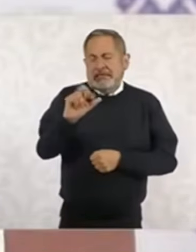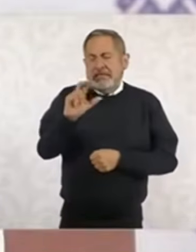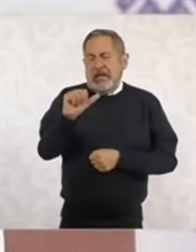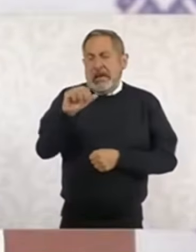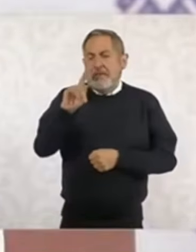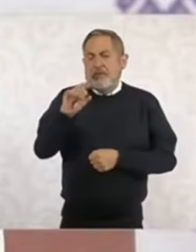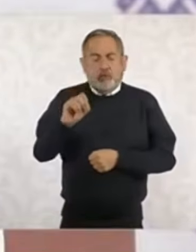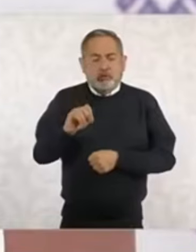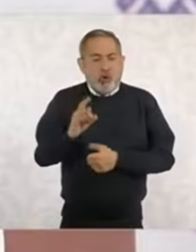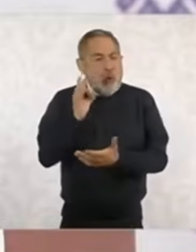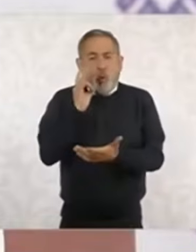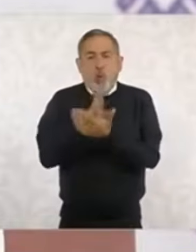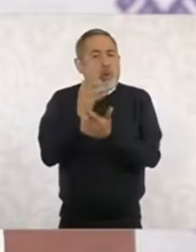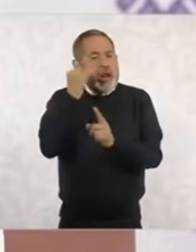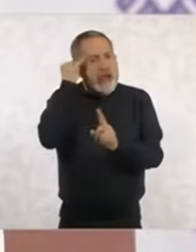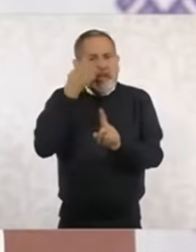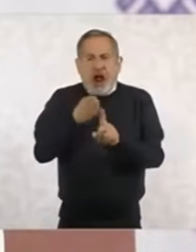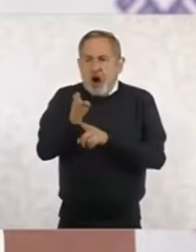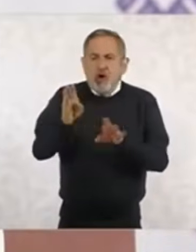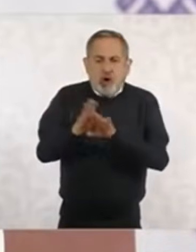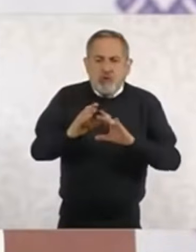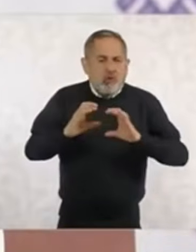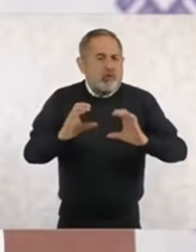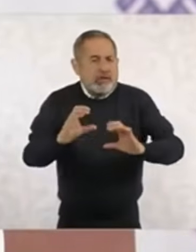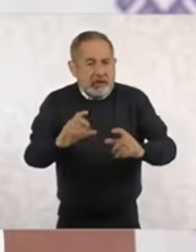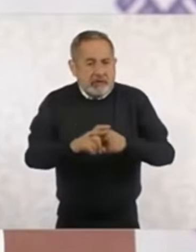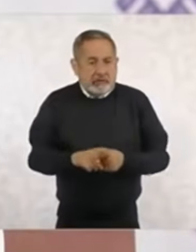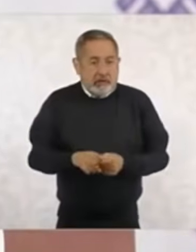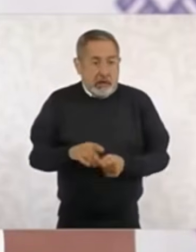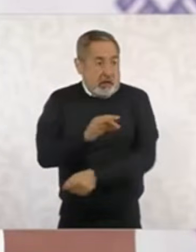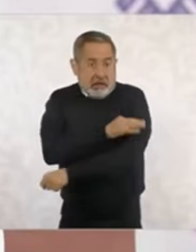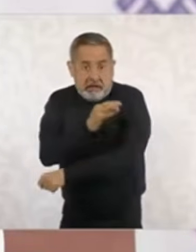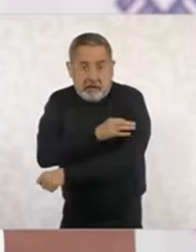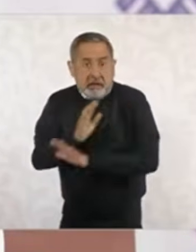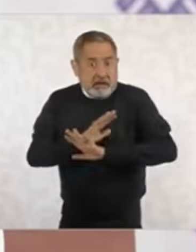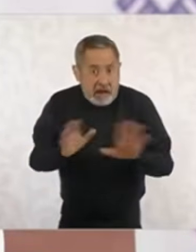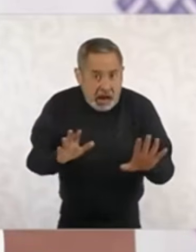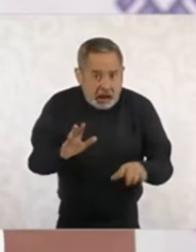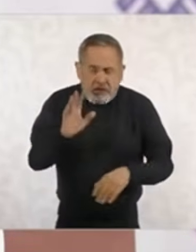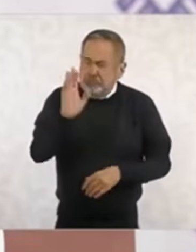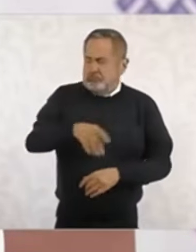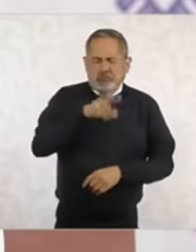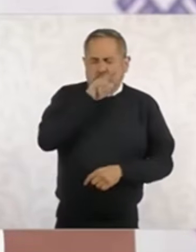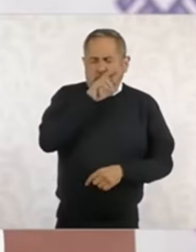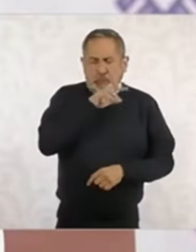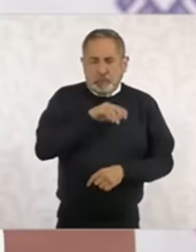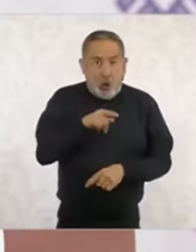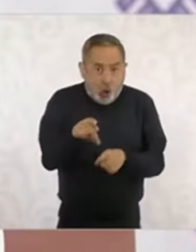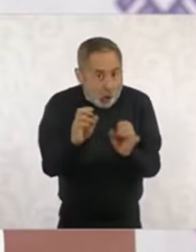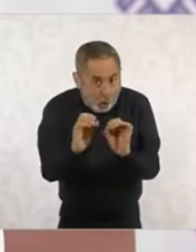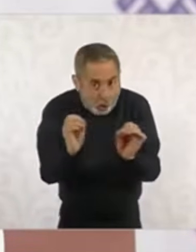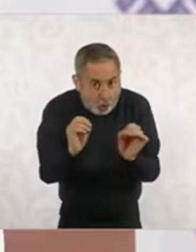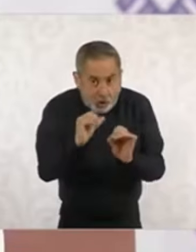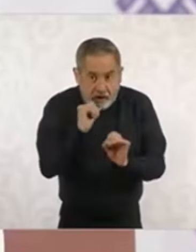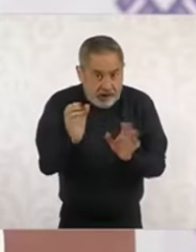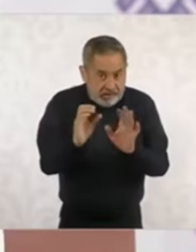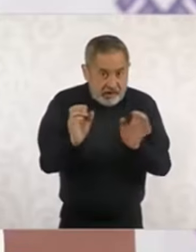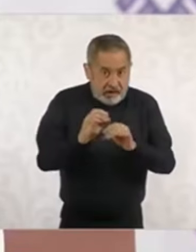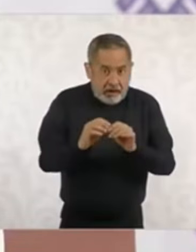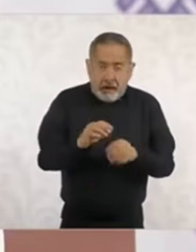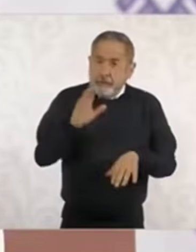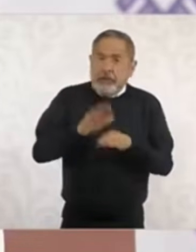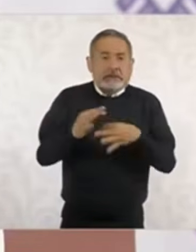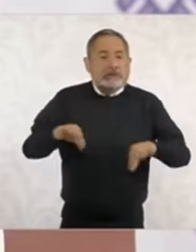todo el país. Quien ya está vacunado, no se preocupe. Quien no está vacunado, principalmente